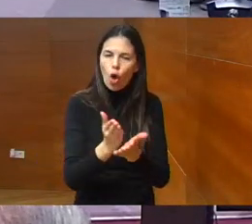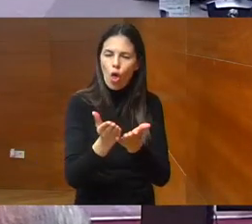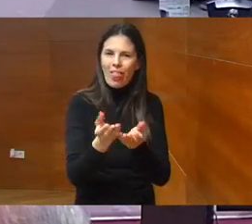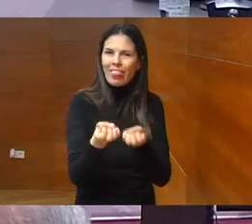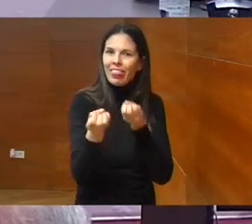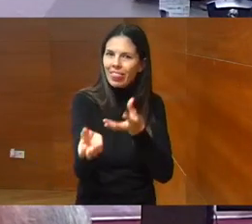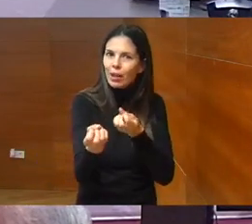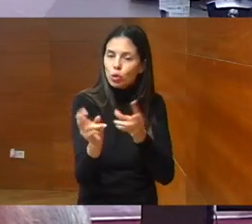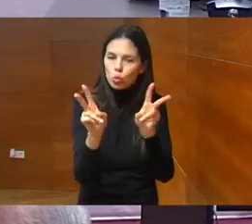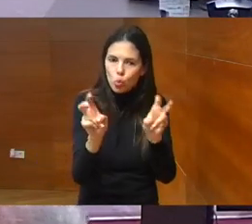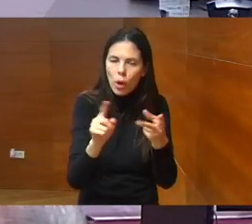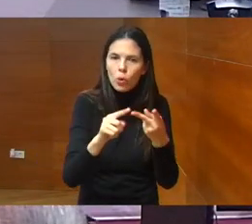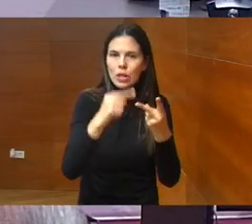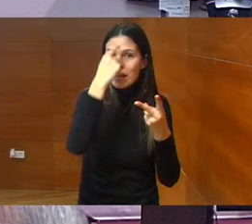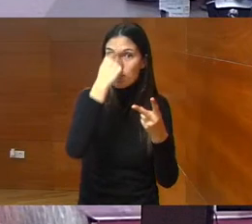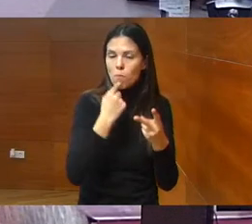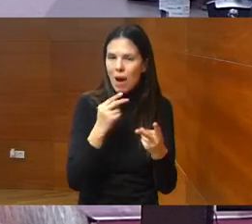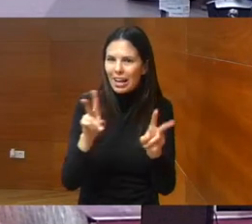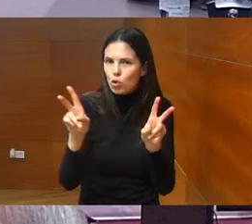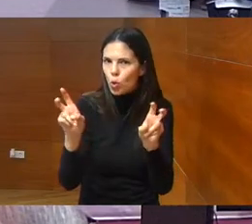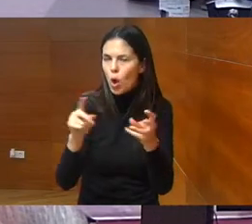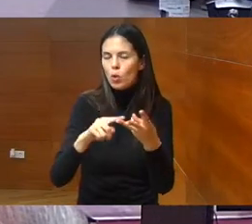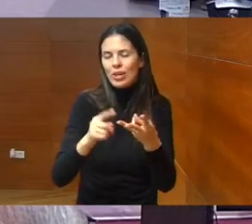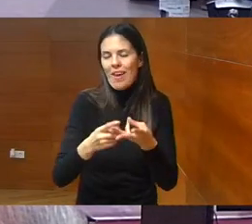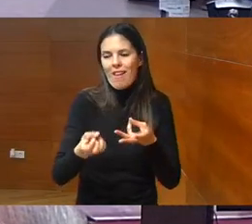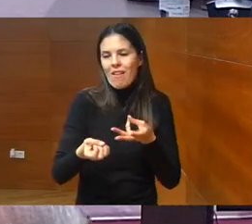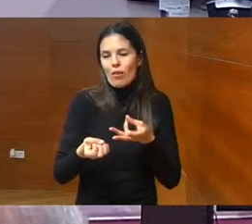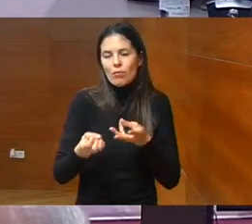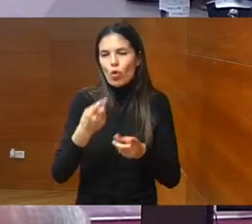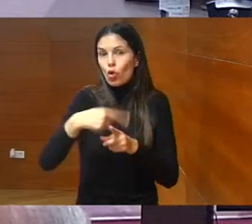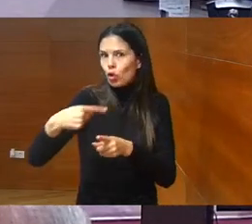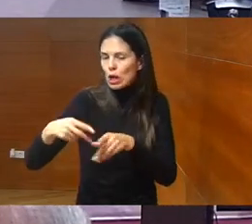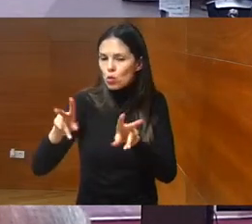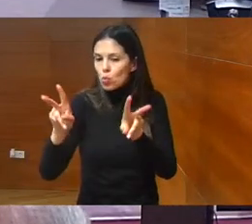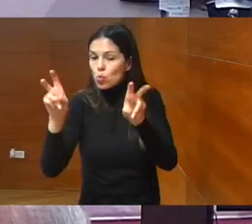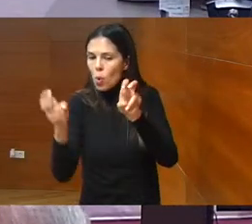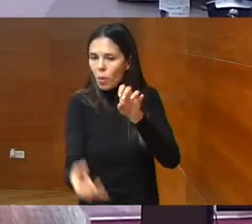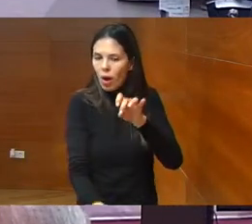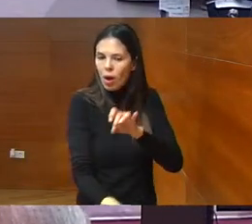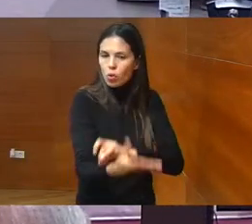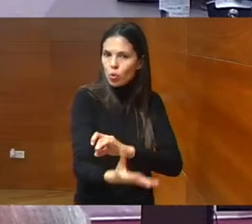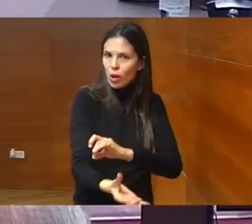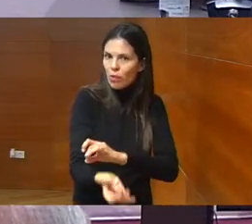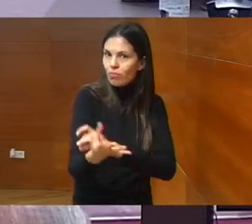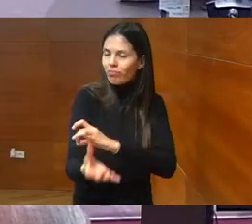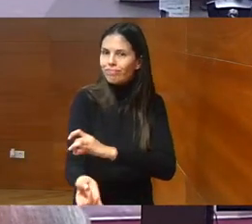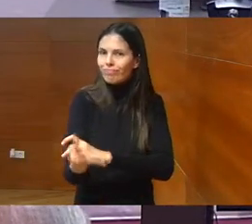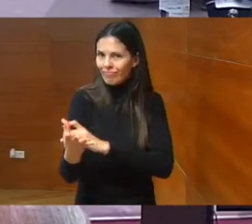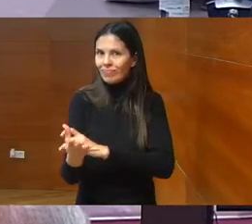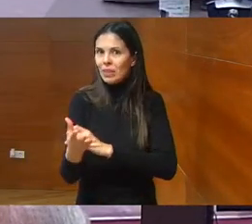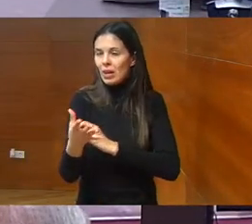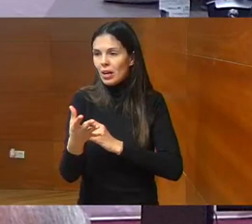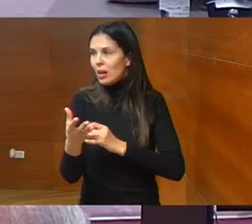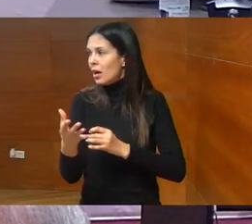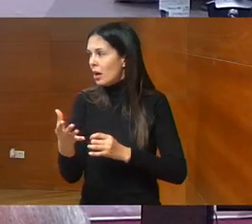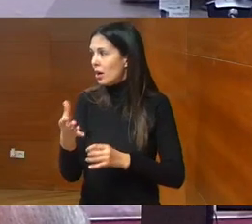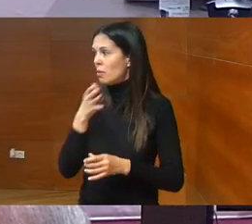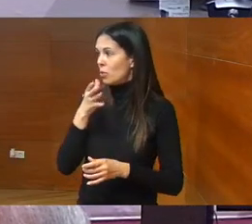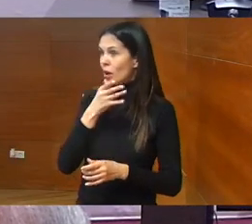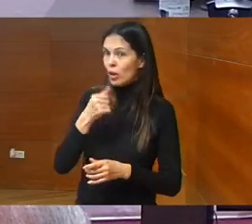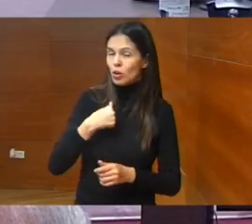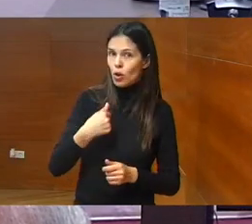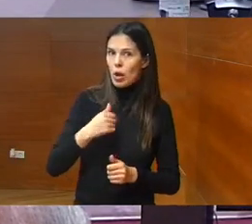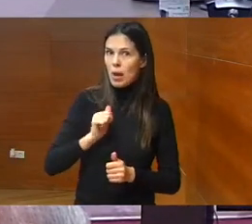imágenes en novas informacións que fueron apareciendo a raíz de las niñas